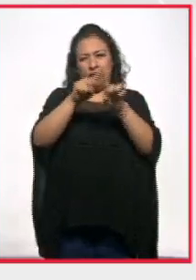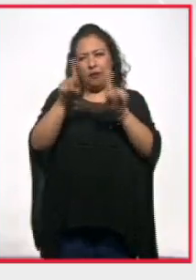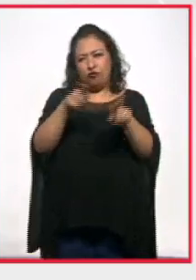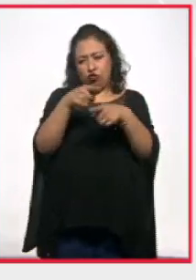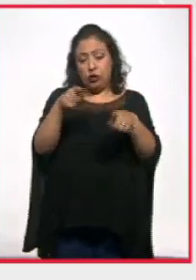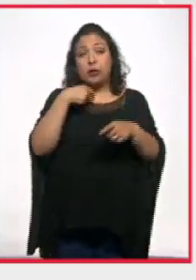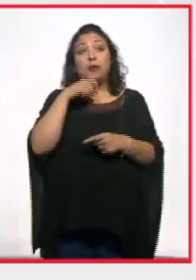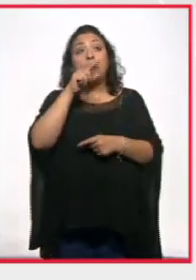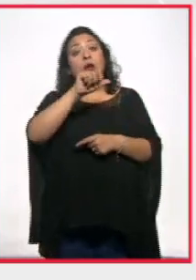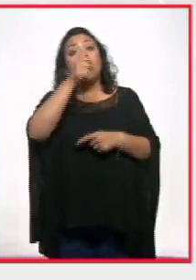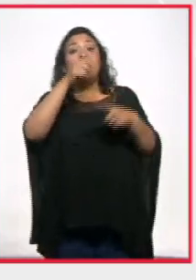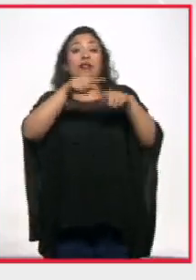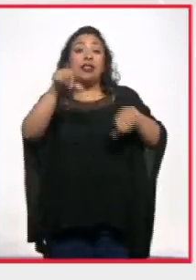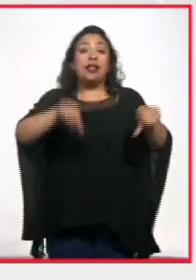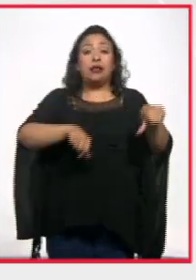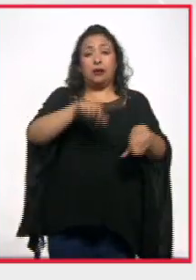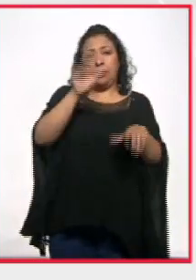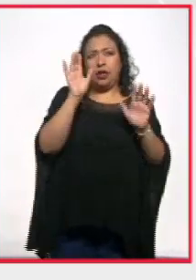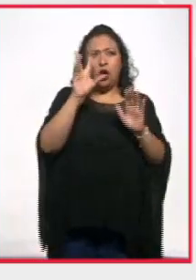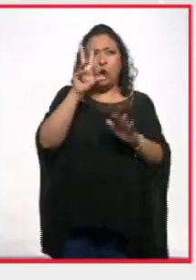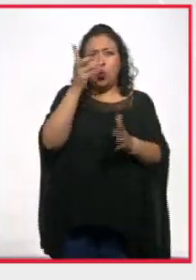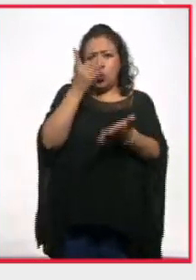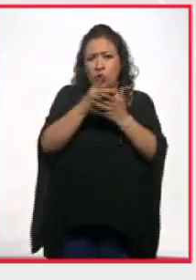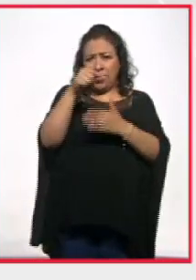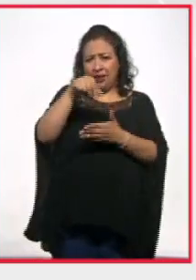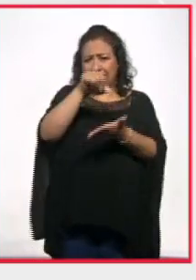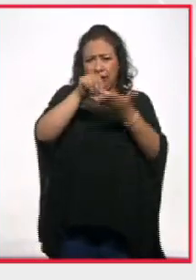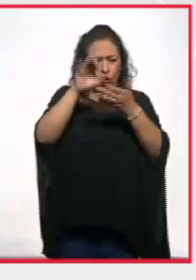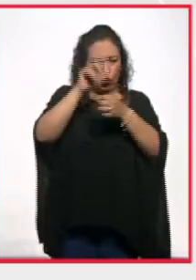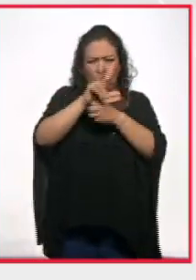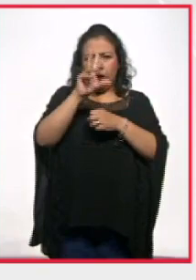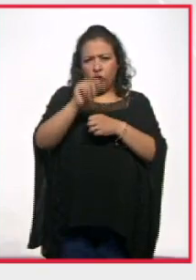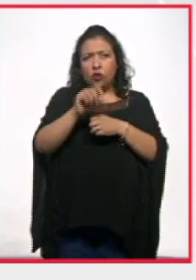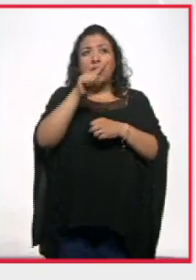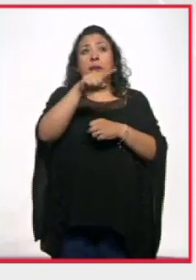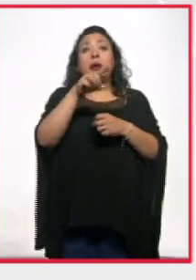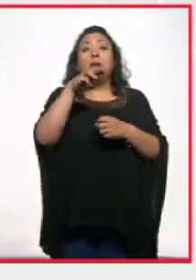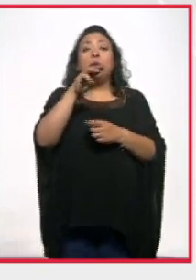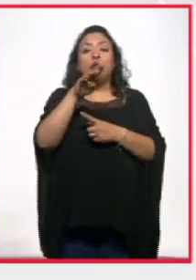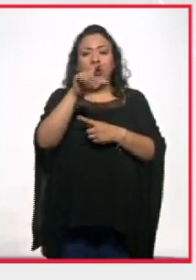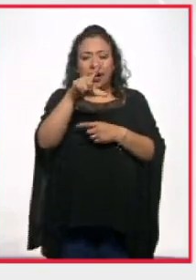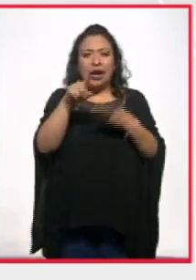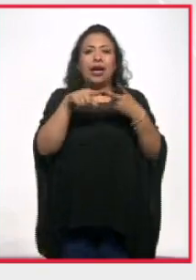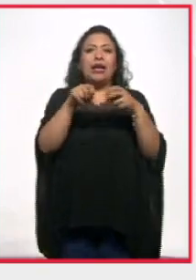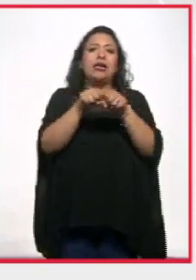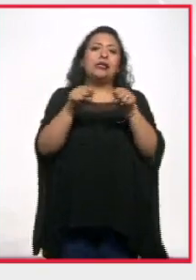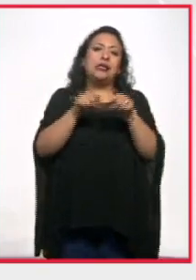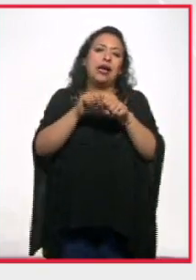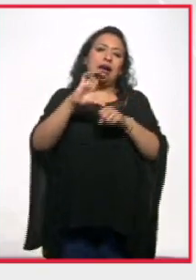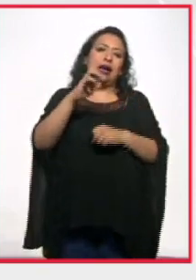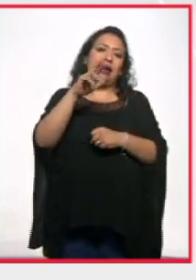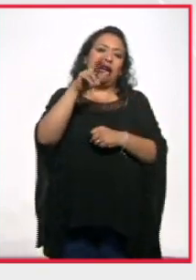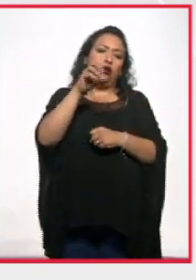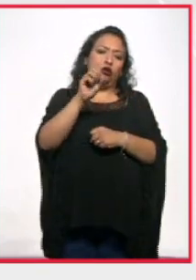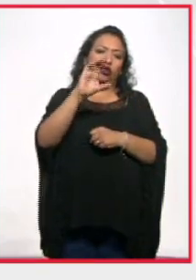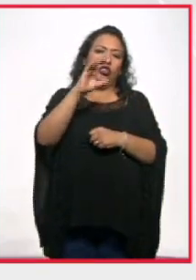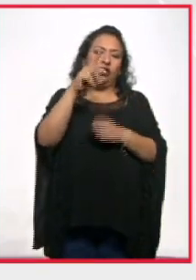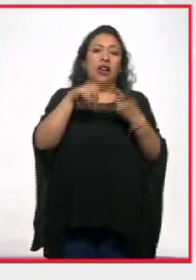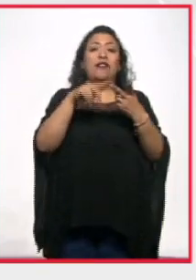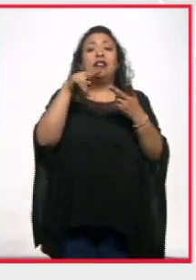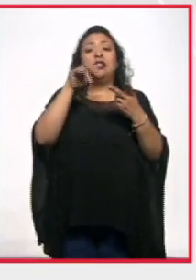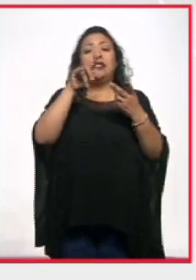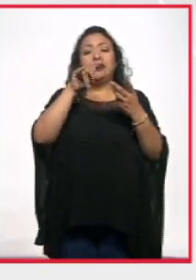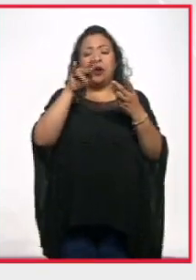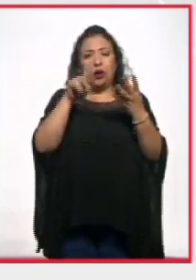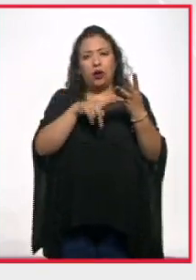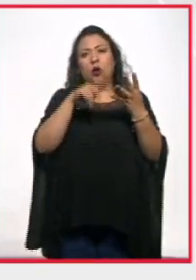Además habrá otros eventos, no nada más aquí en el Centro Cultural, en el Munal, en la Sala Carlos Chávez, en la Nezahualcóyotl, en la